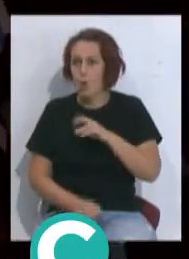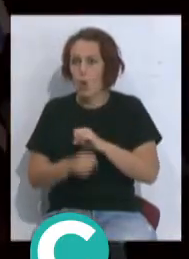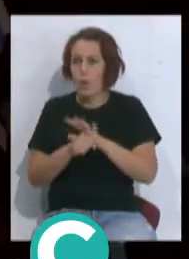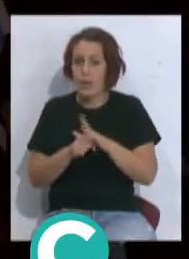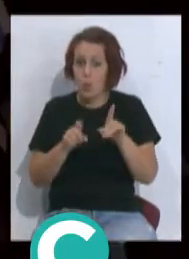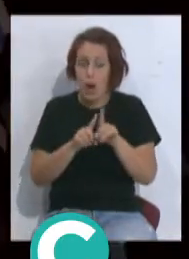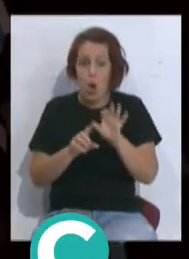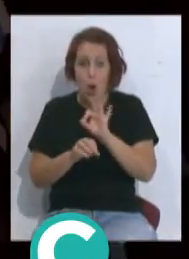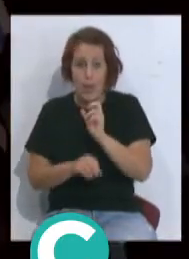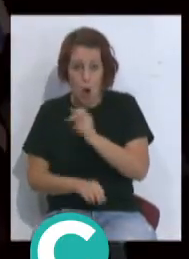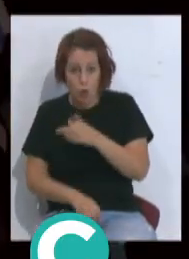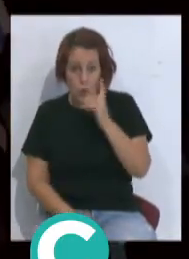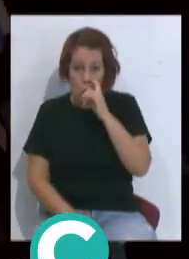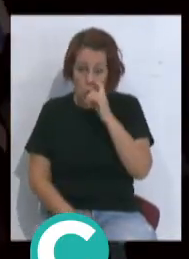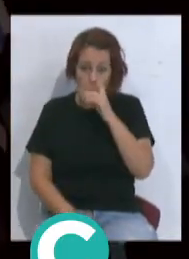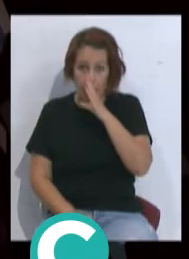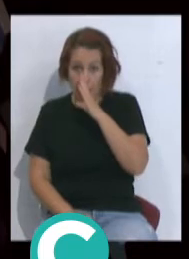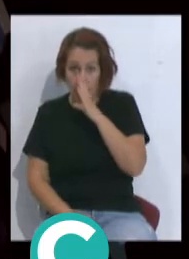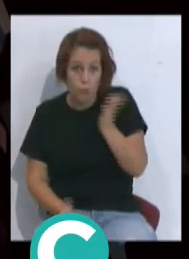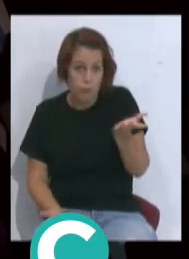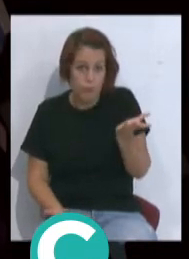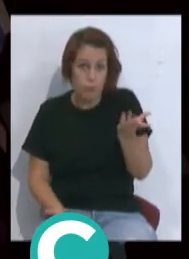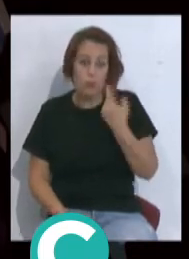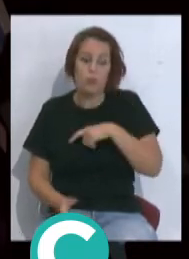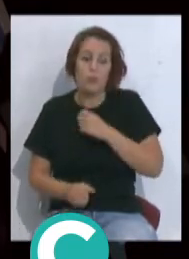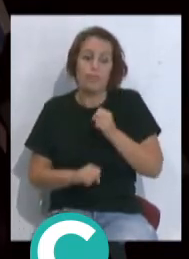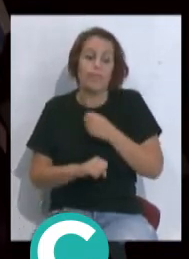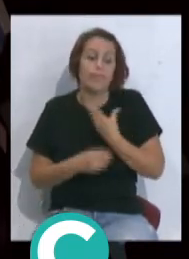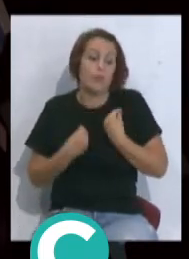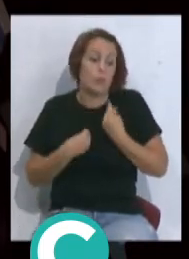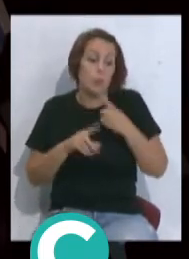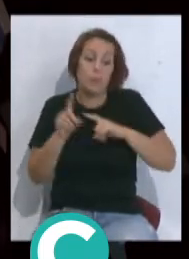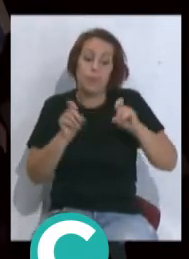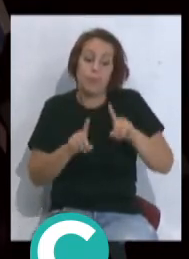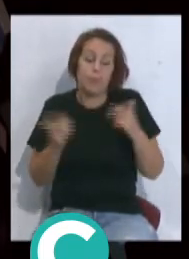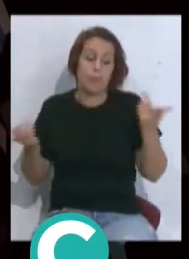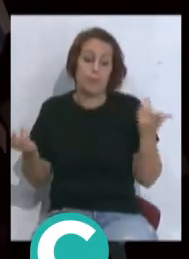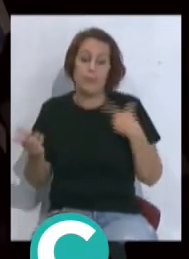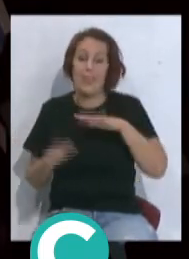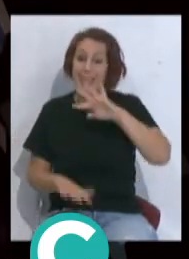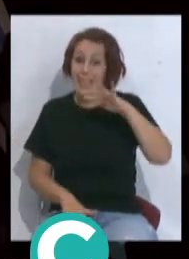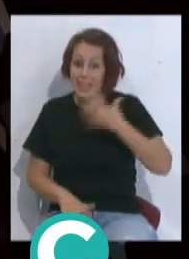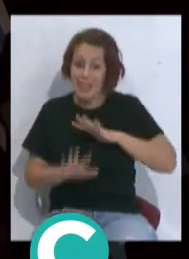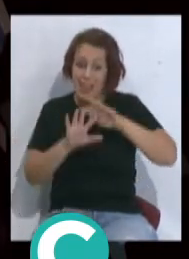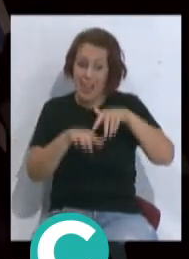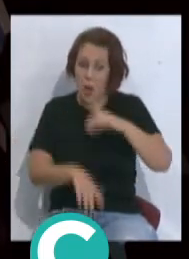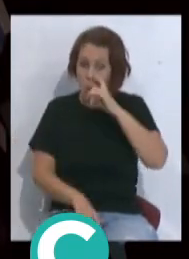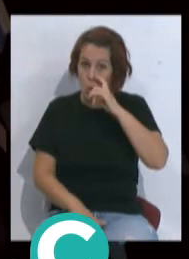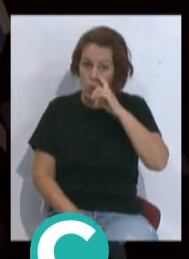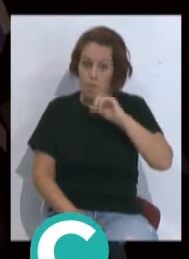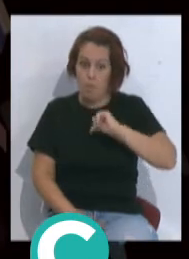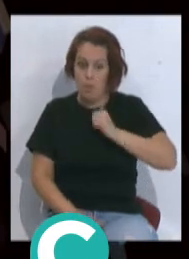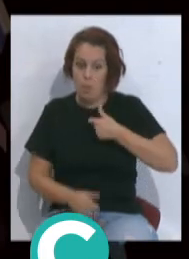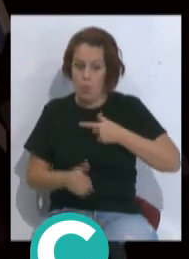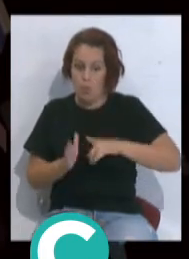o peor en junio que en febrero. Vivimos la incertidumbre, es que, ¿no? Es que las quinta ola fue en junio y empezamos